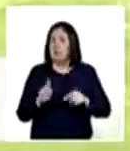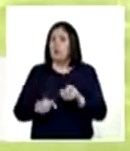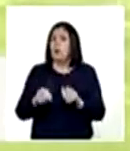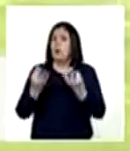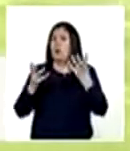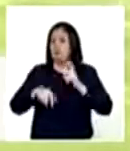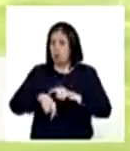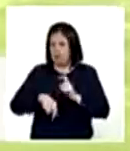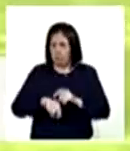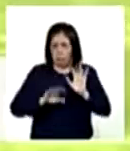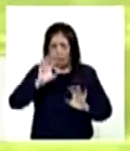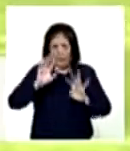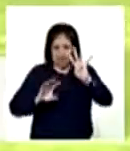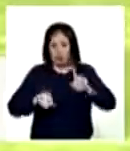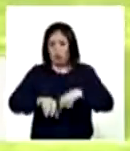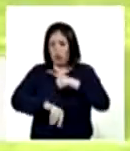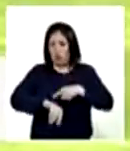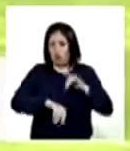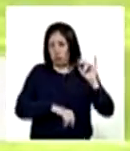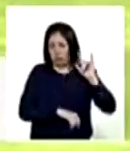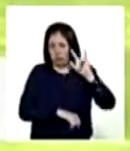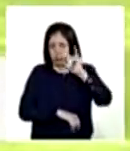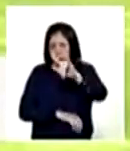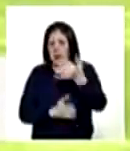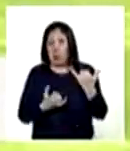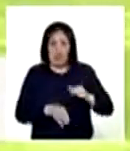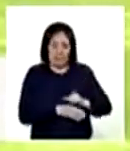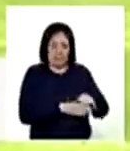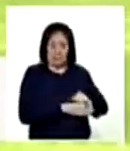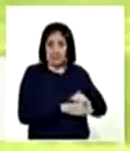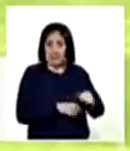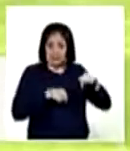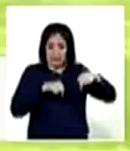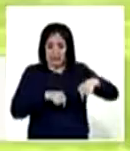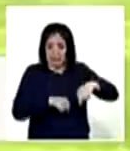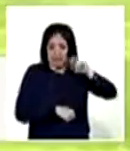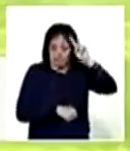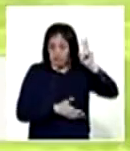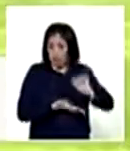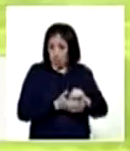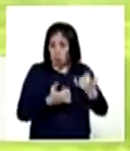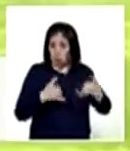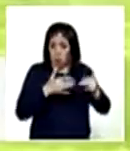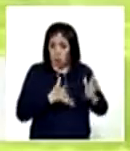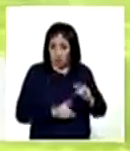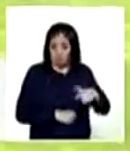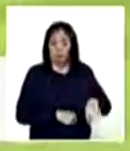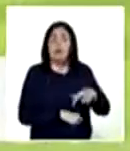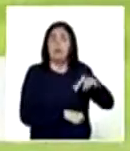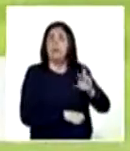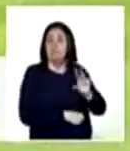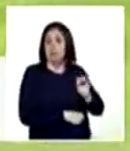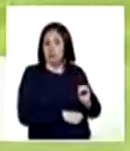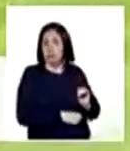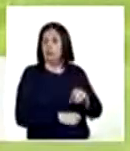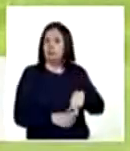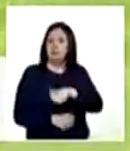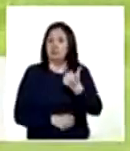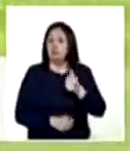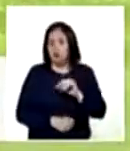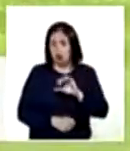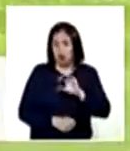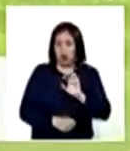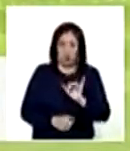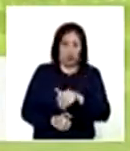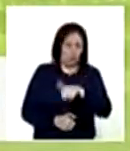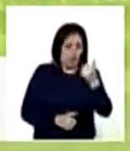de 14 horas. Por ahora solo entrenan jugadores del medio local, además de Pedro Galese y también Yoshimar Yotun. Este fin de semana deben llegar